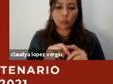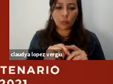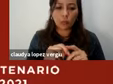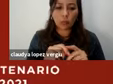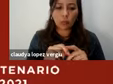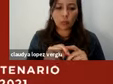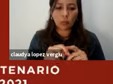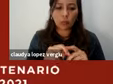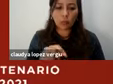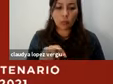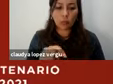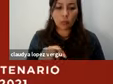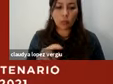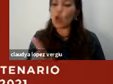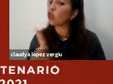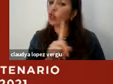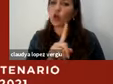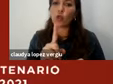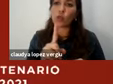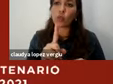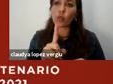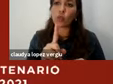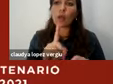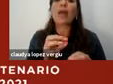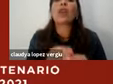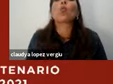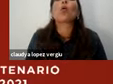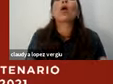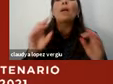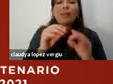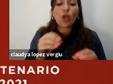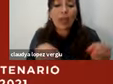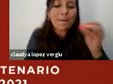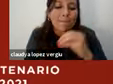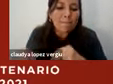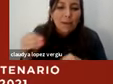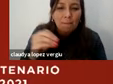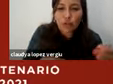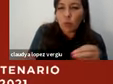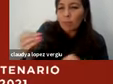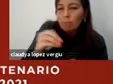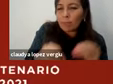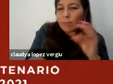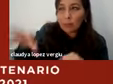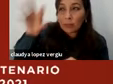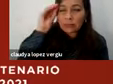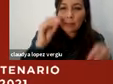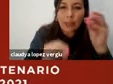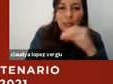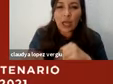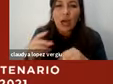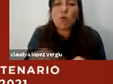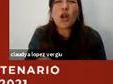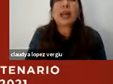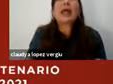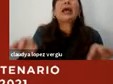implementado las plantas medicinales, estamos ya nuevamente implementando más plantas. Entonces, ya como recién